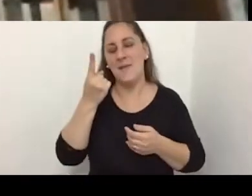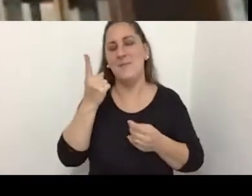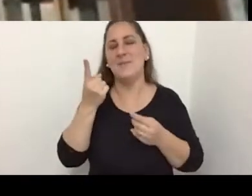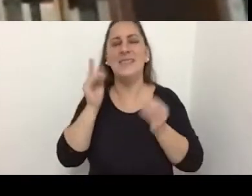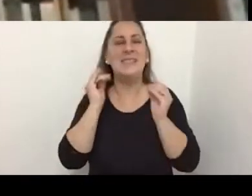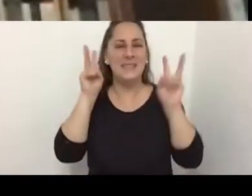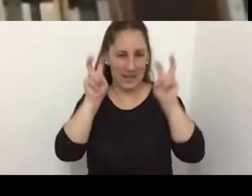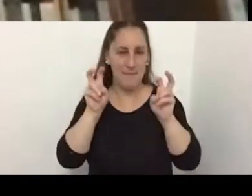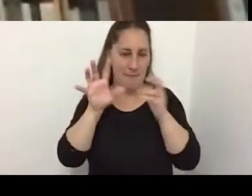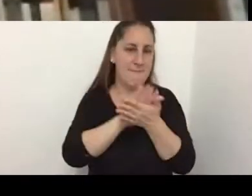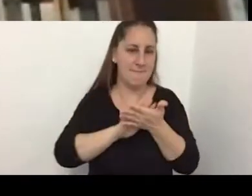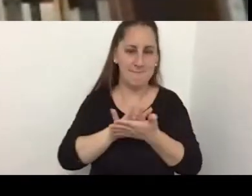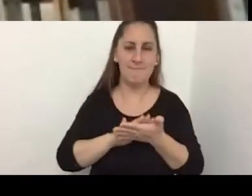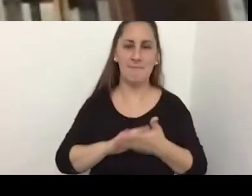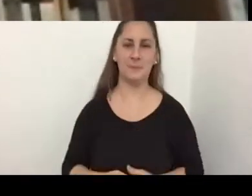¿no?